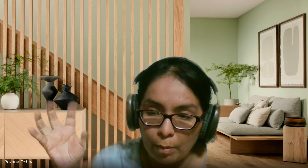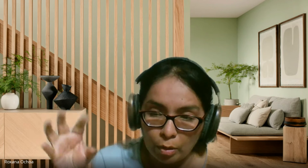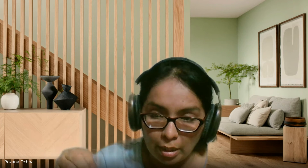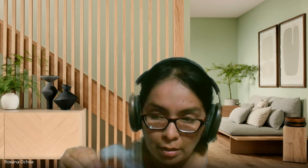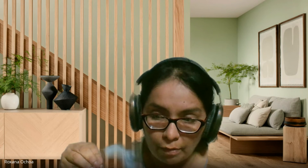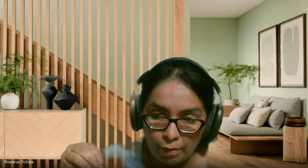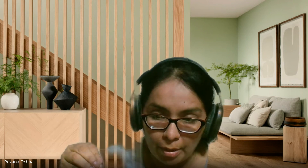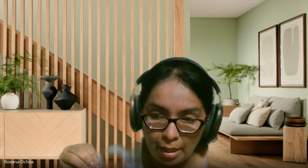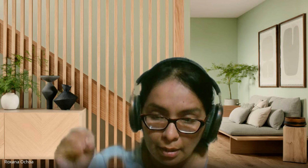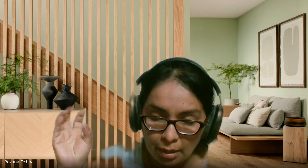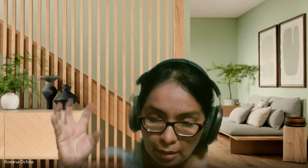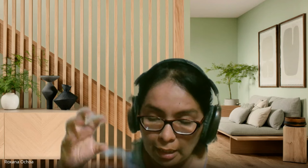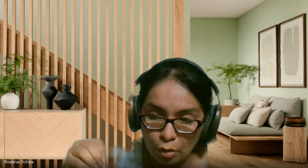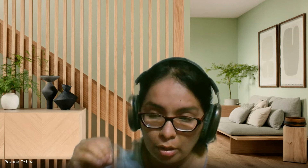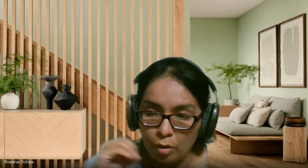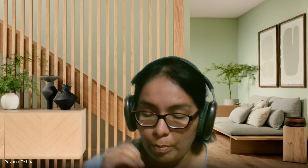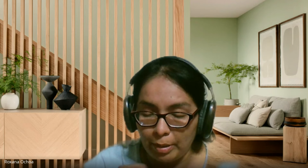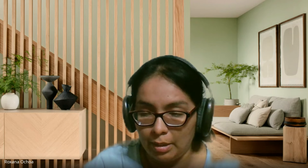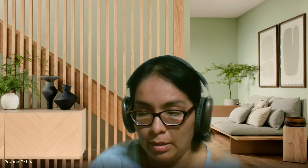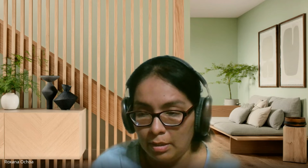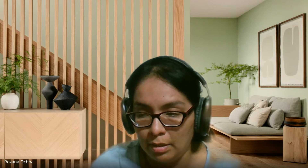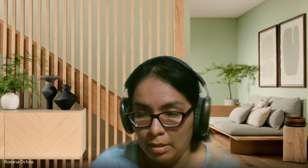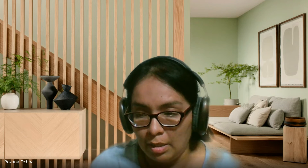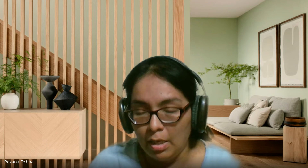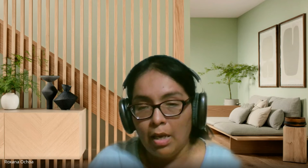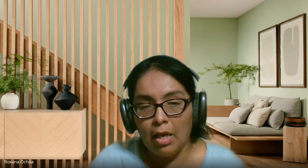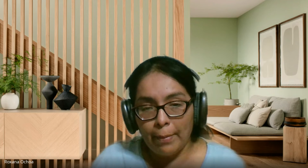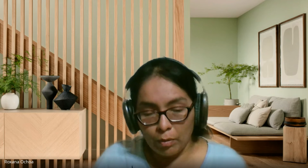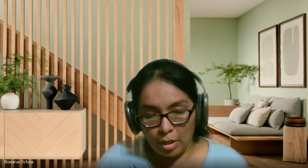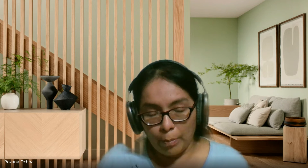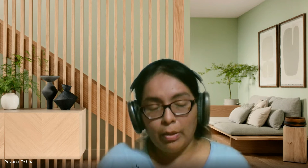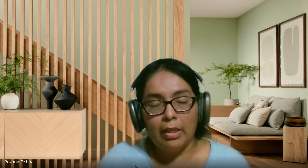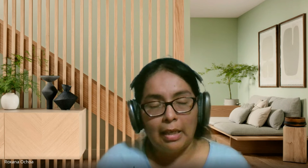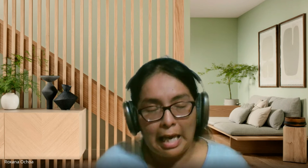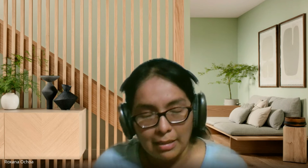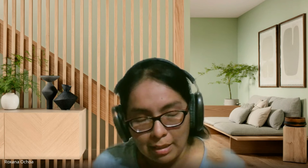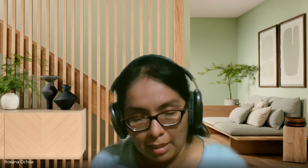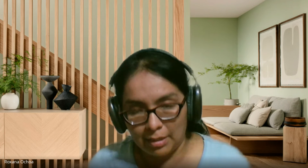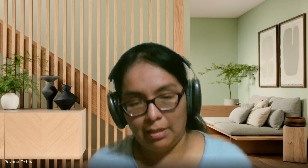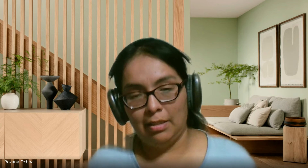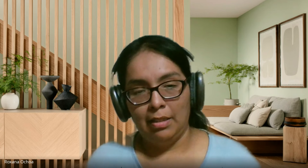cómo abordar esa enfermedad y que no te compliques. Las vacunas nos protegen.